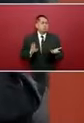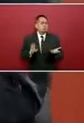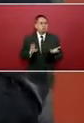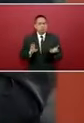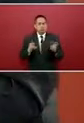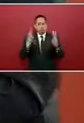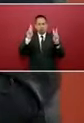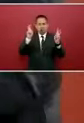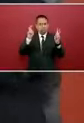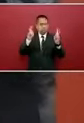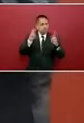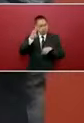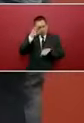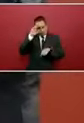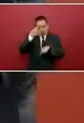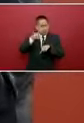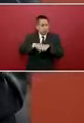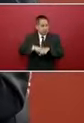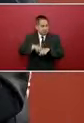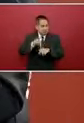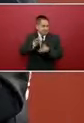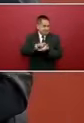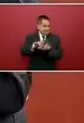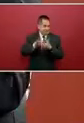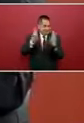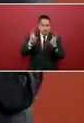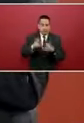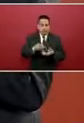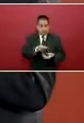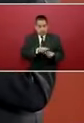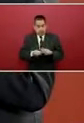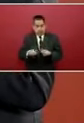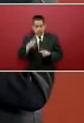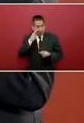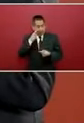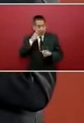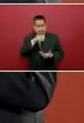en beneficio de la cultura, entre comillas. Manejaban